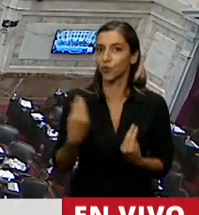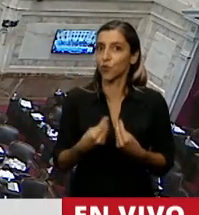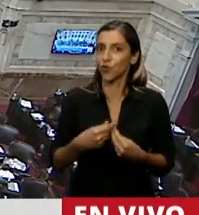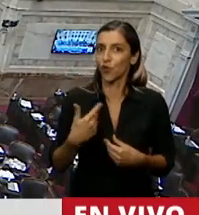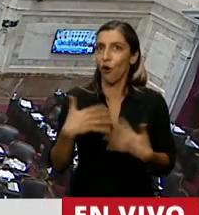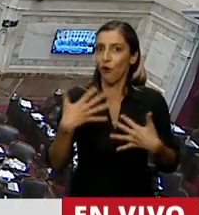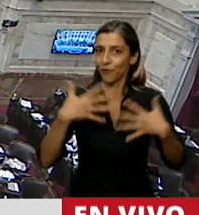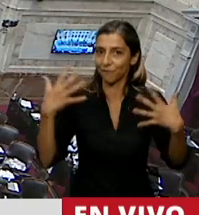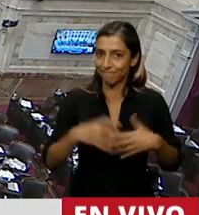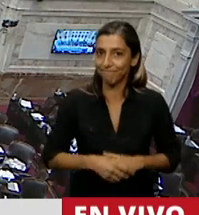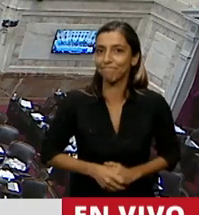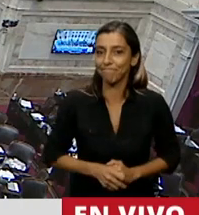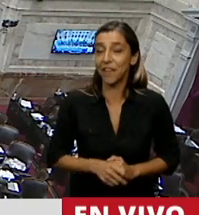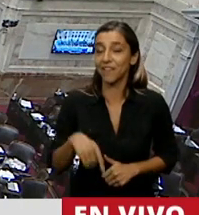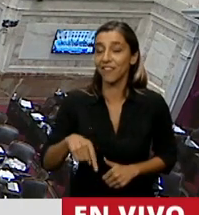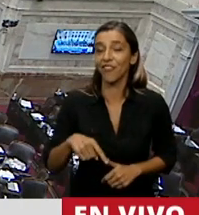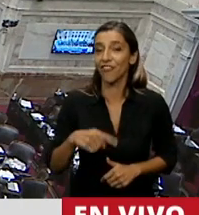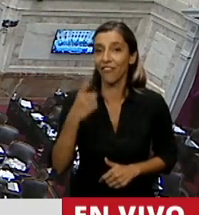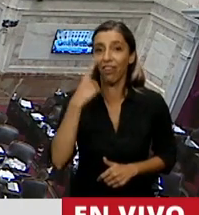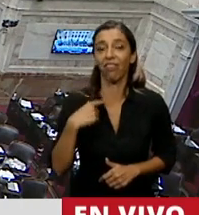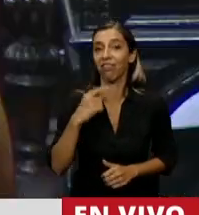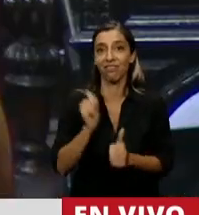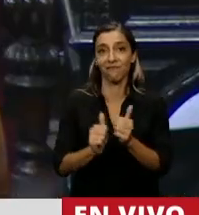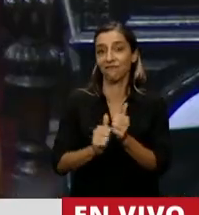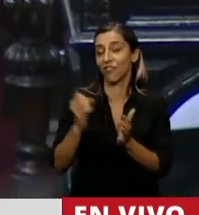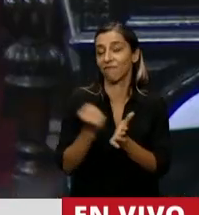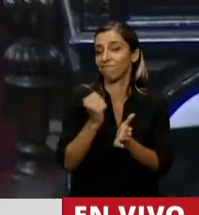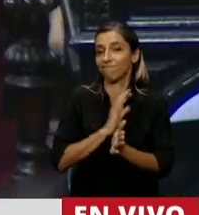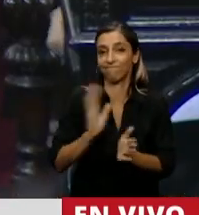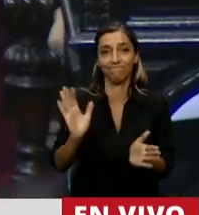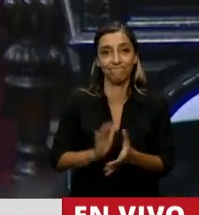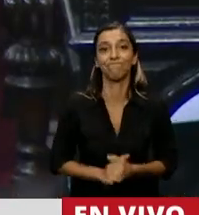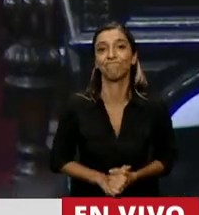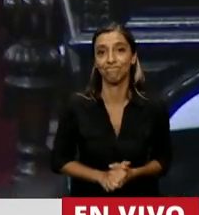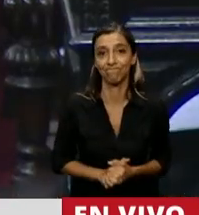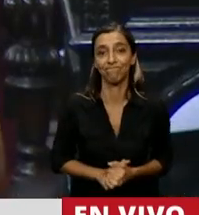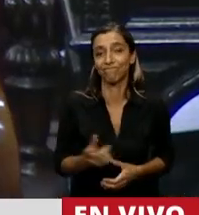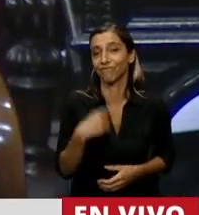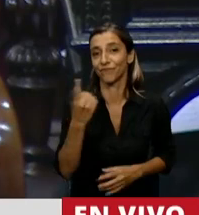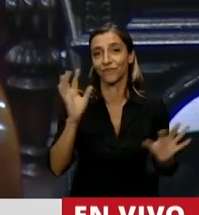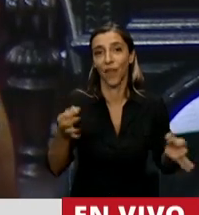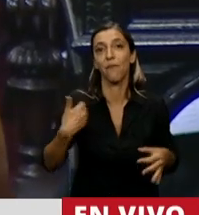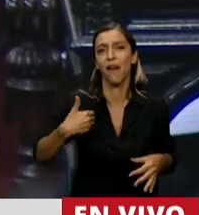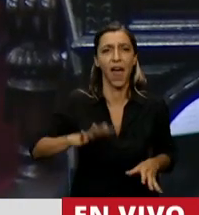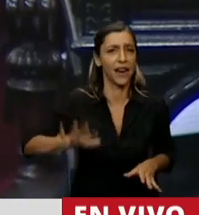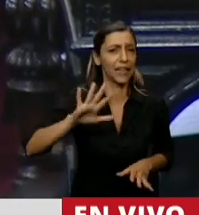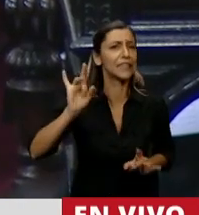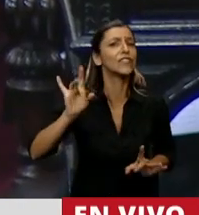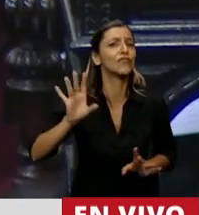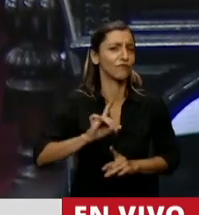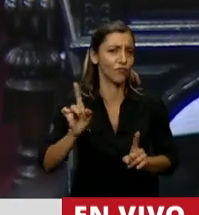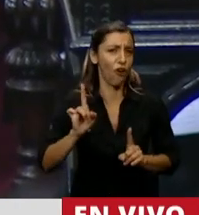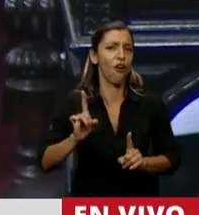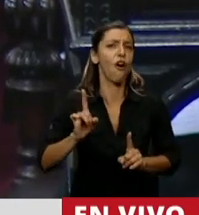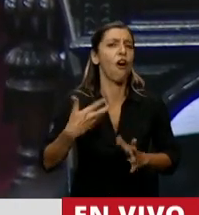hoy estamos atravesando una jornada que es histórica y que marca un antecedente importantísimo, no solo para nuestro país, sino también para